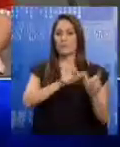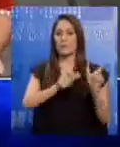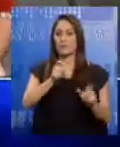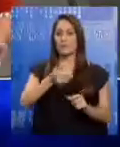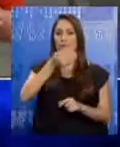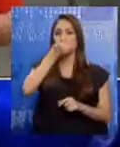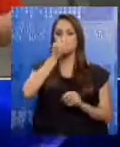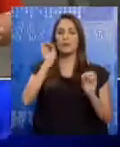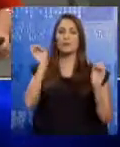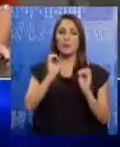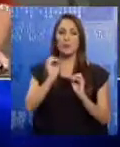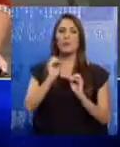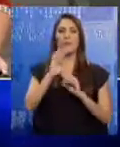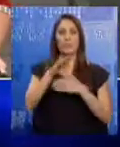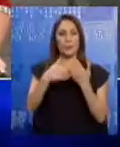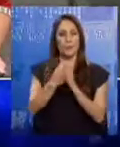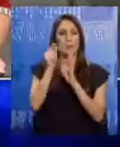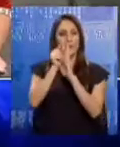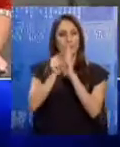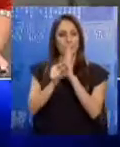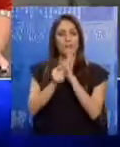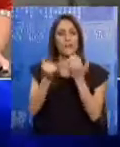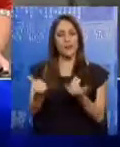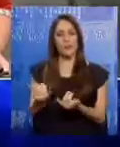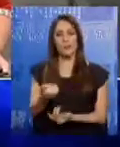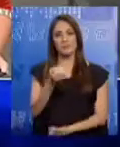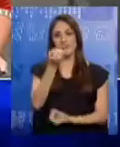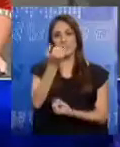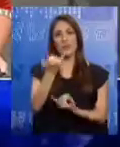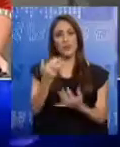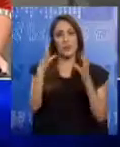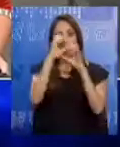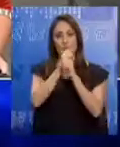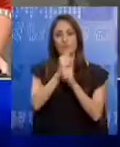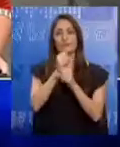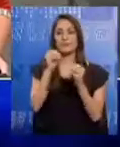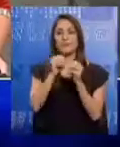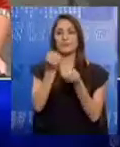y de sicariato. Pero los detalles de esa información en nuestra siguiente emisión. Buenas tardes.